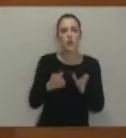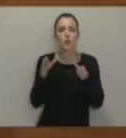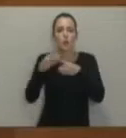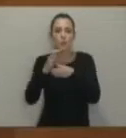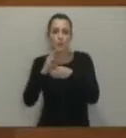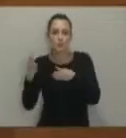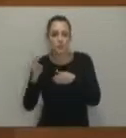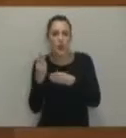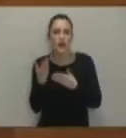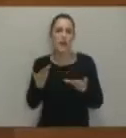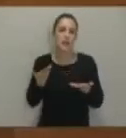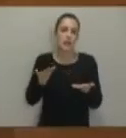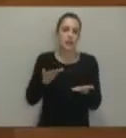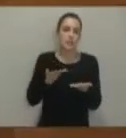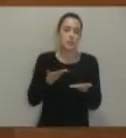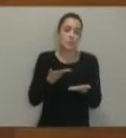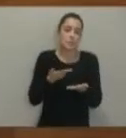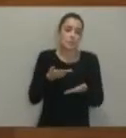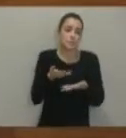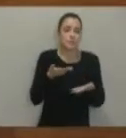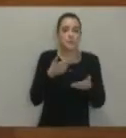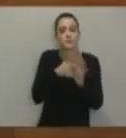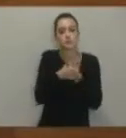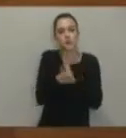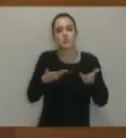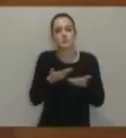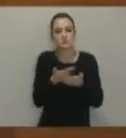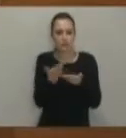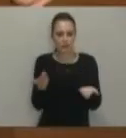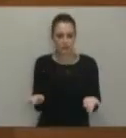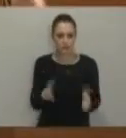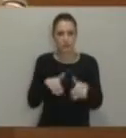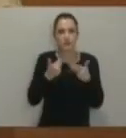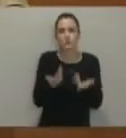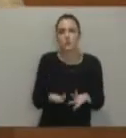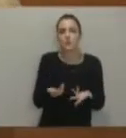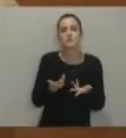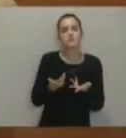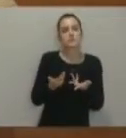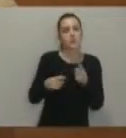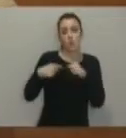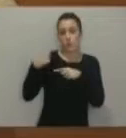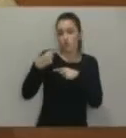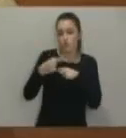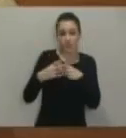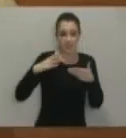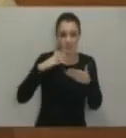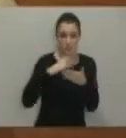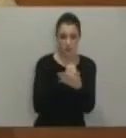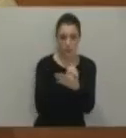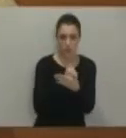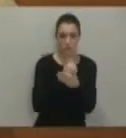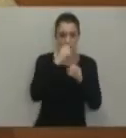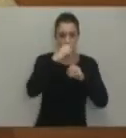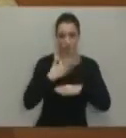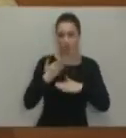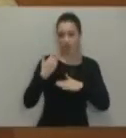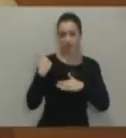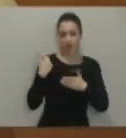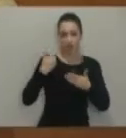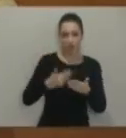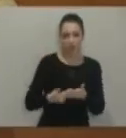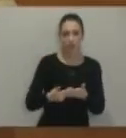mesa de este Parlamento. Todos estos antecedentes me llevan a reiterar la conclusión